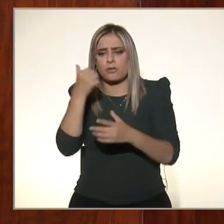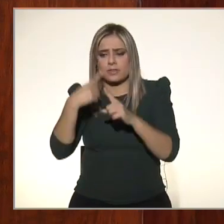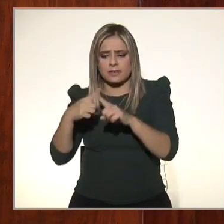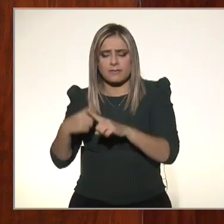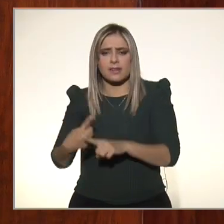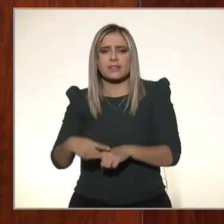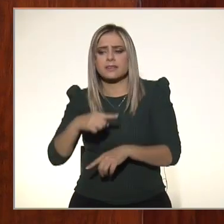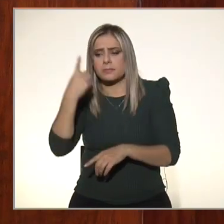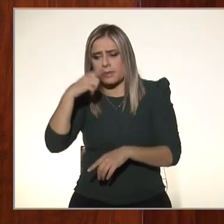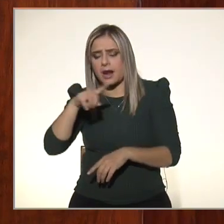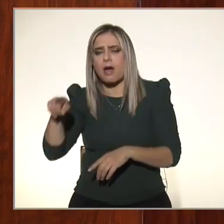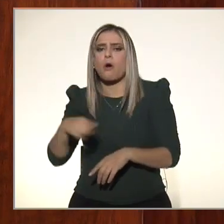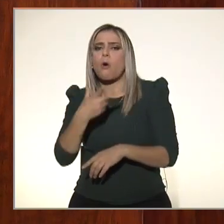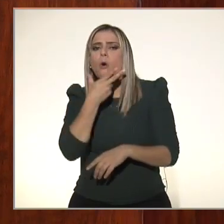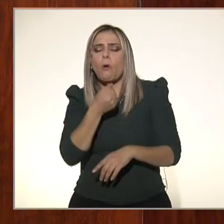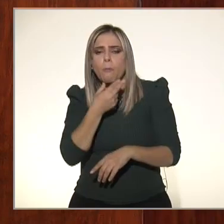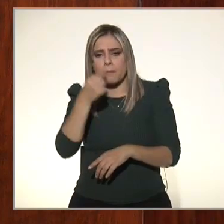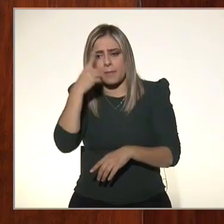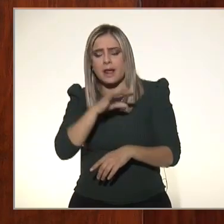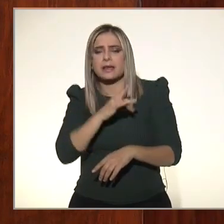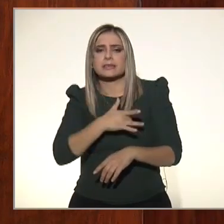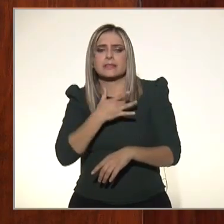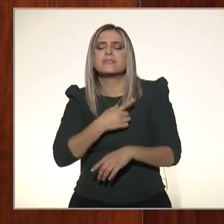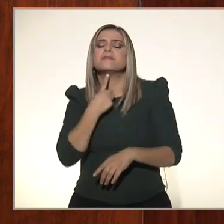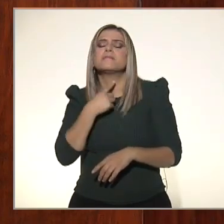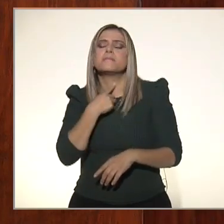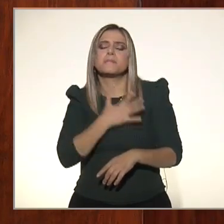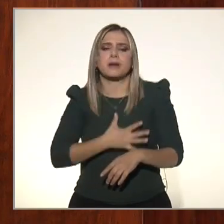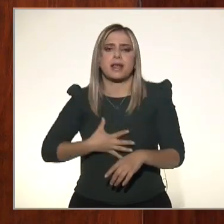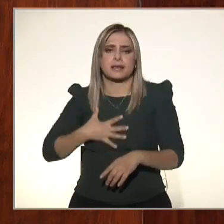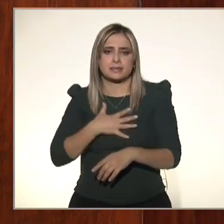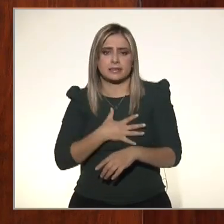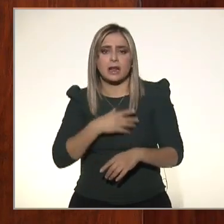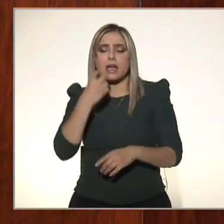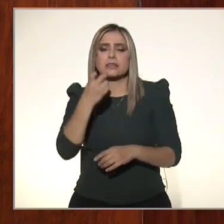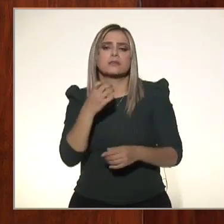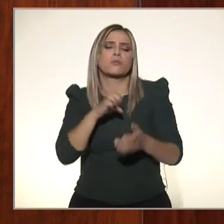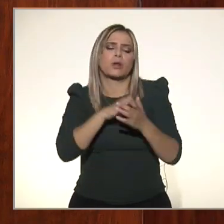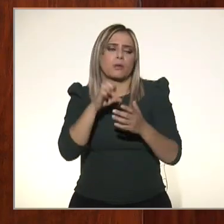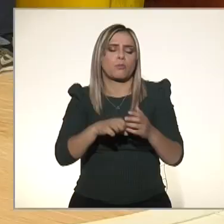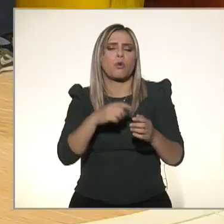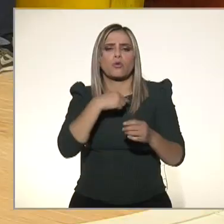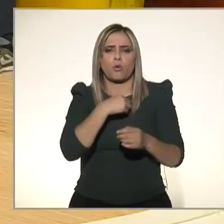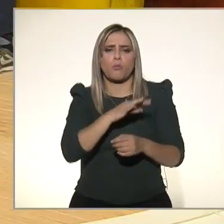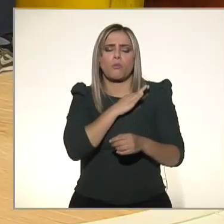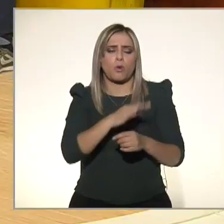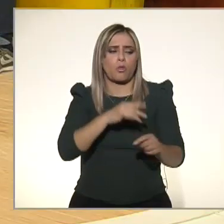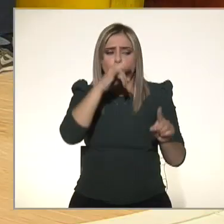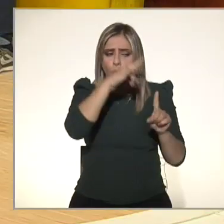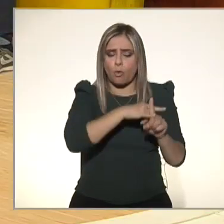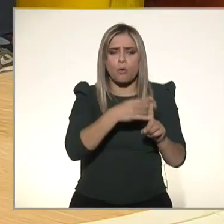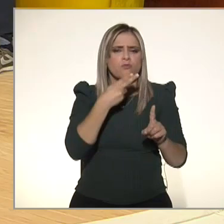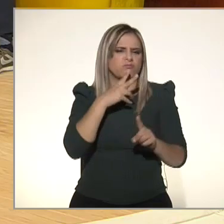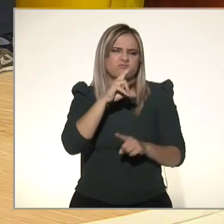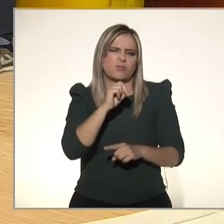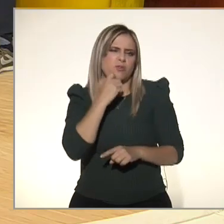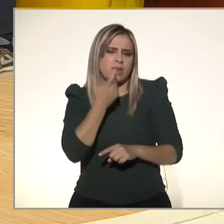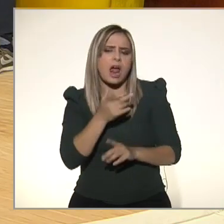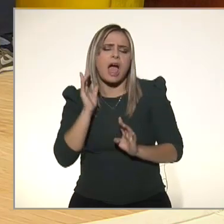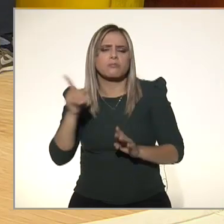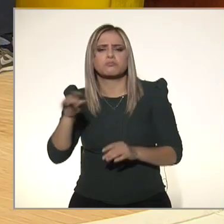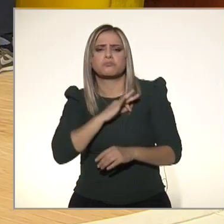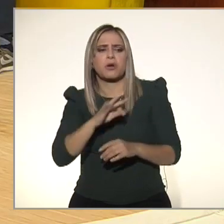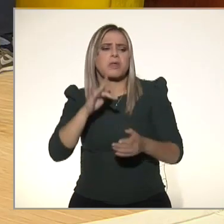hombres, justamente para quienes el condón no es una opción, y dentro de estas opciones, digamos, dentro de esta gama,